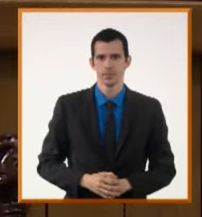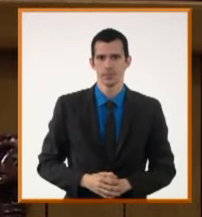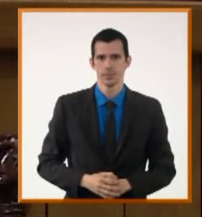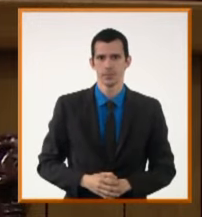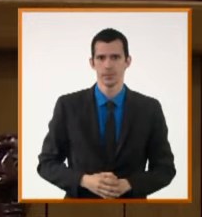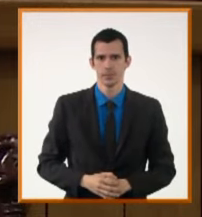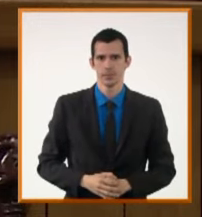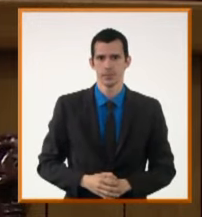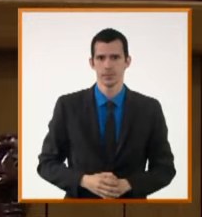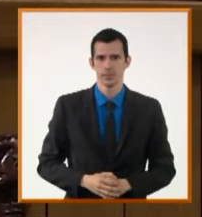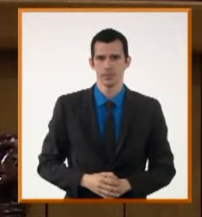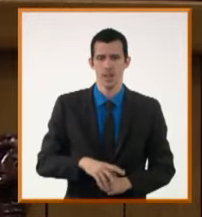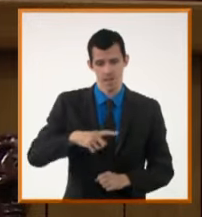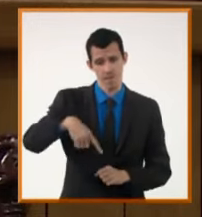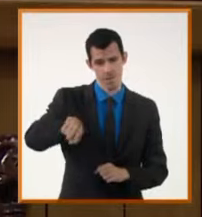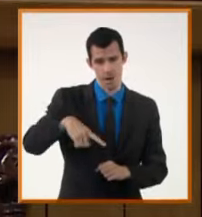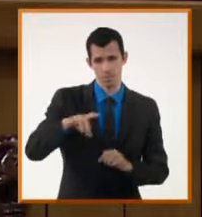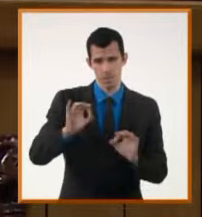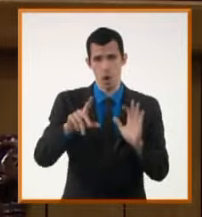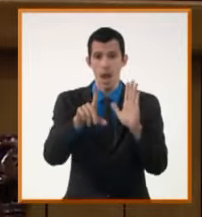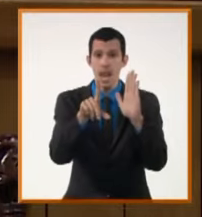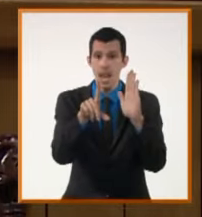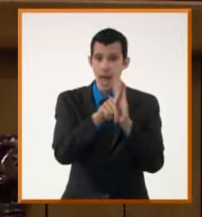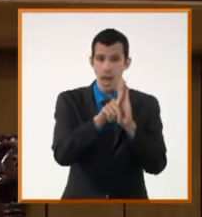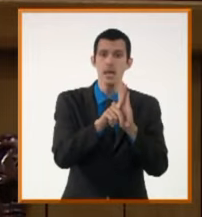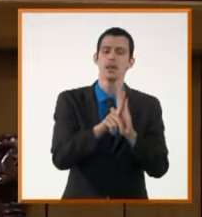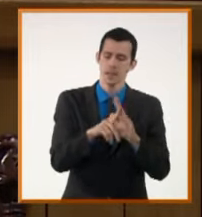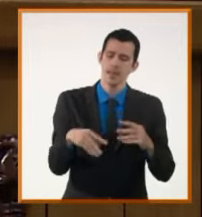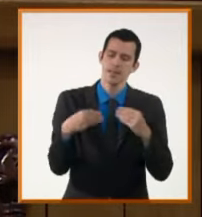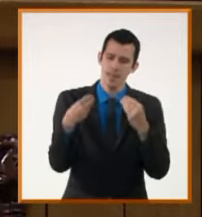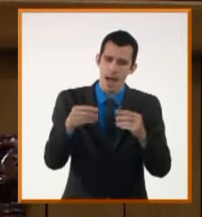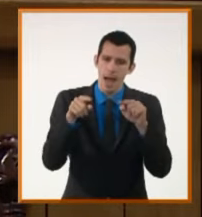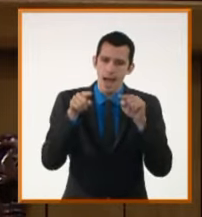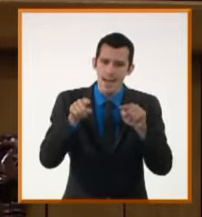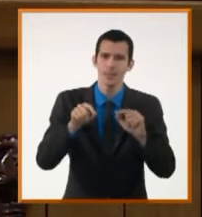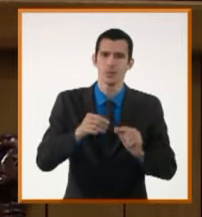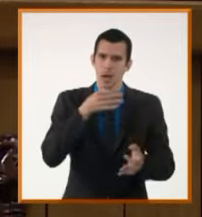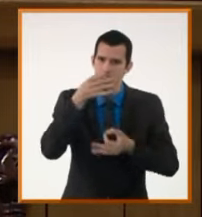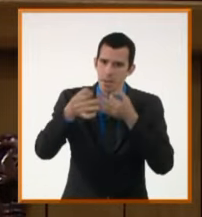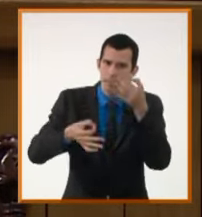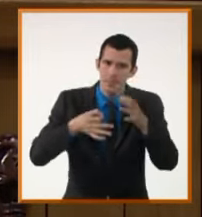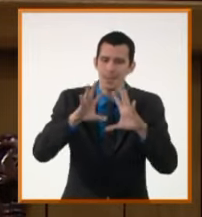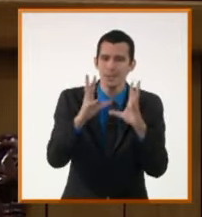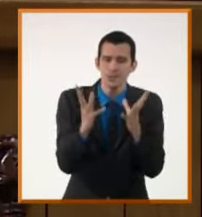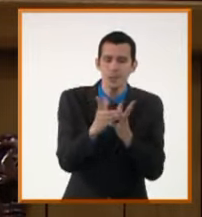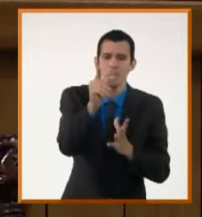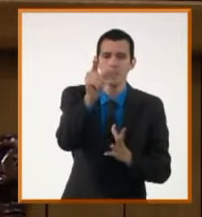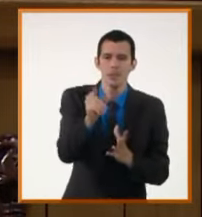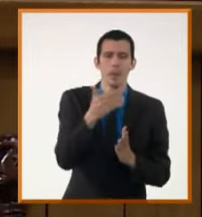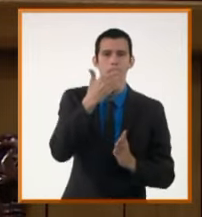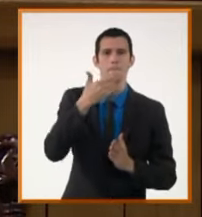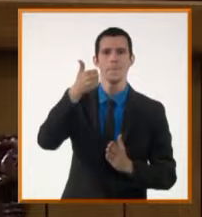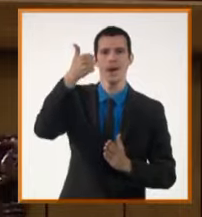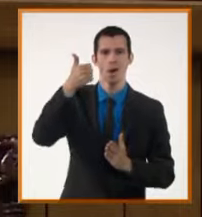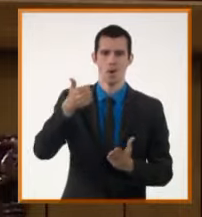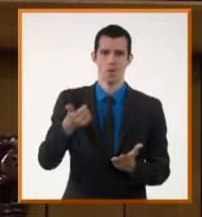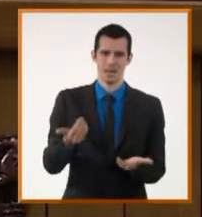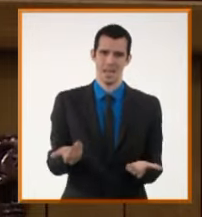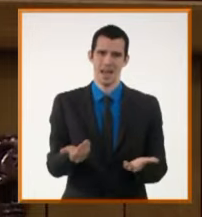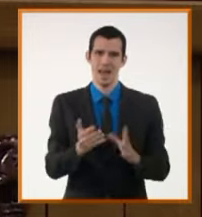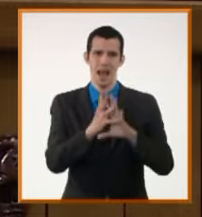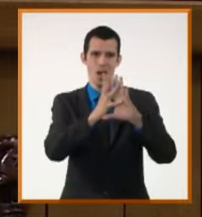Y también yo le hablaba ahorita del problema con las más de 400 medidas. Ya nosotros tenemos